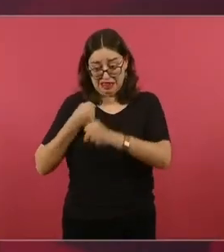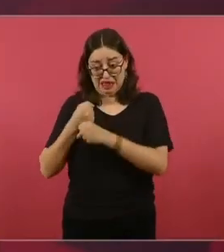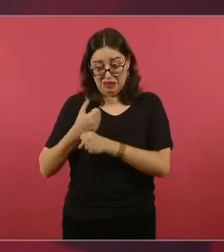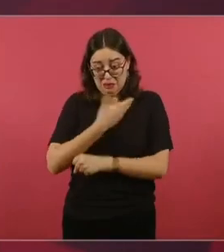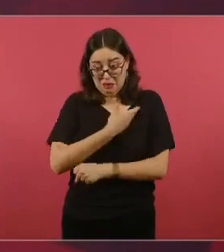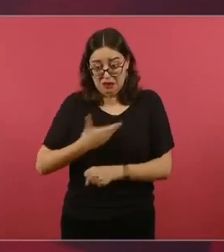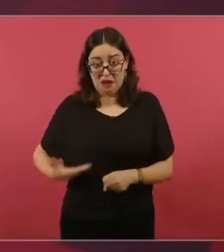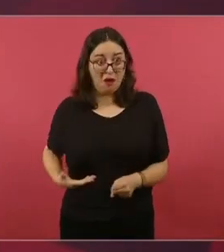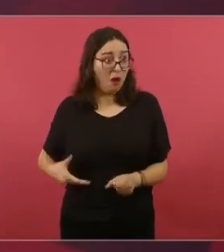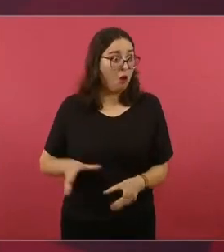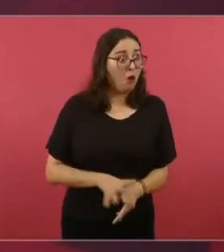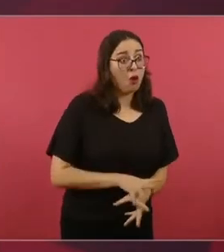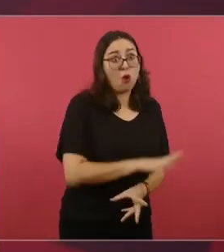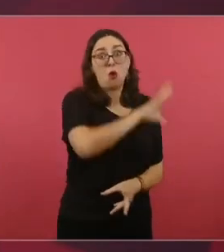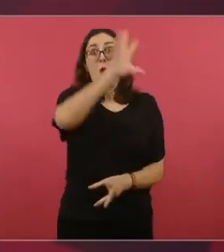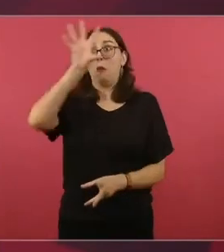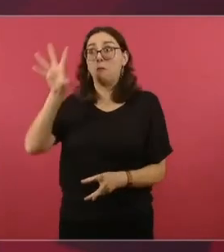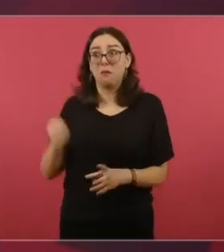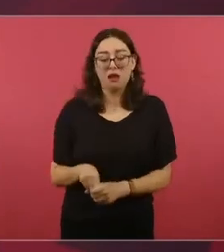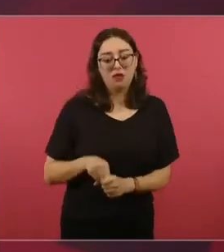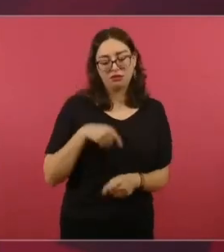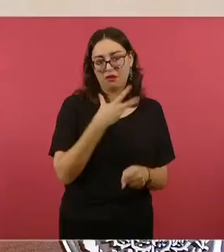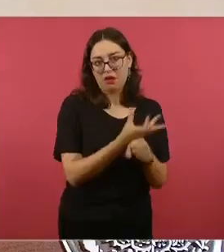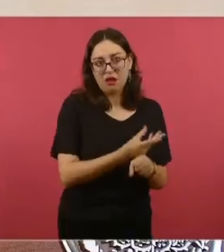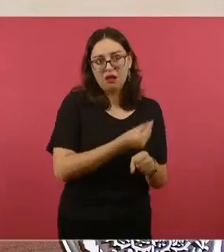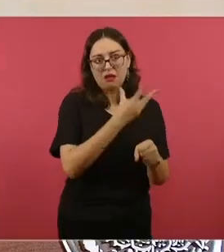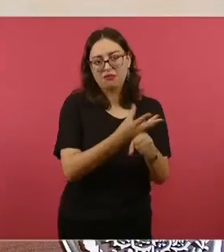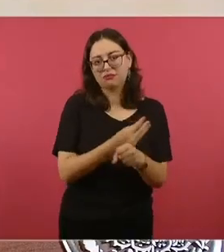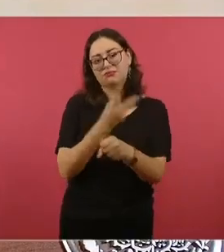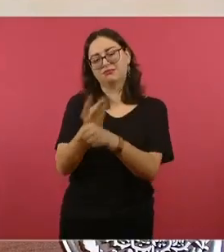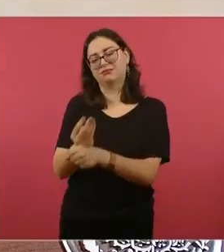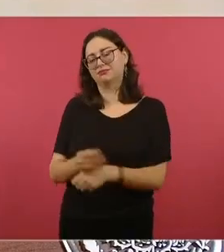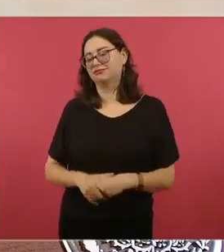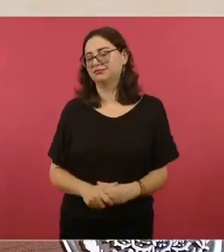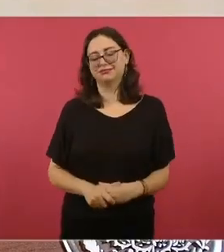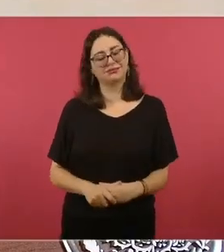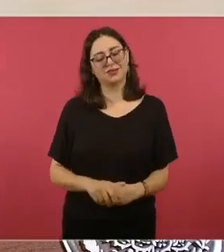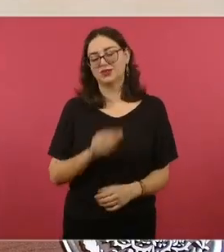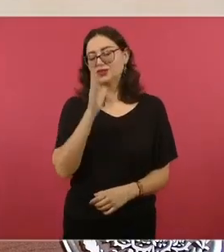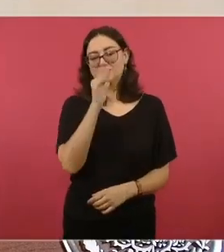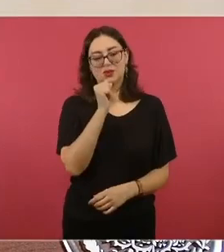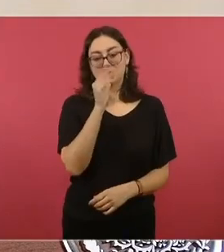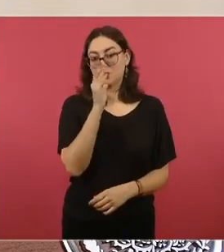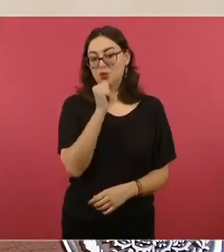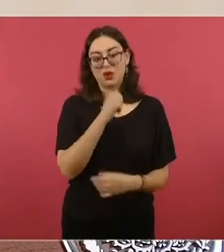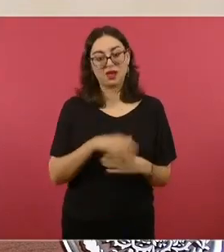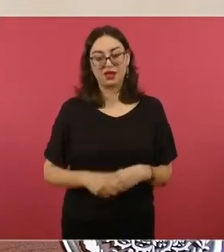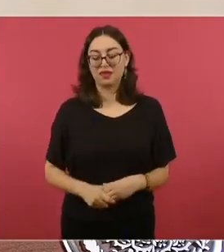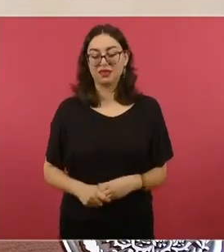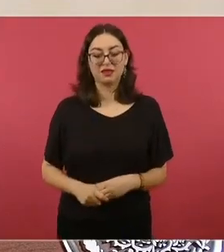de nuevo una planta petroquímica, una industria petroquímica